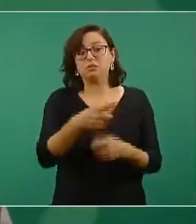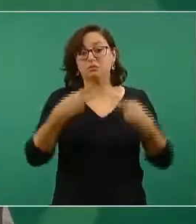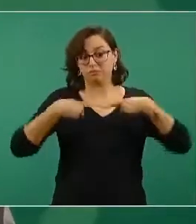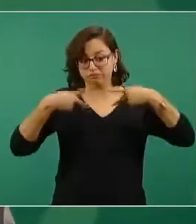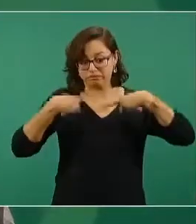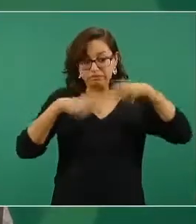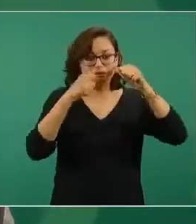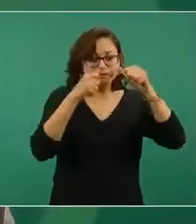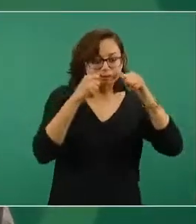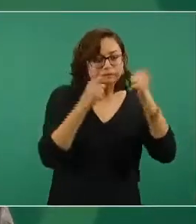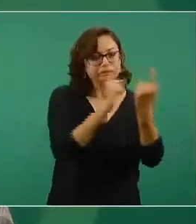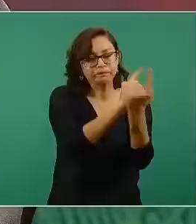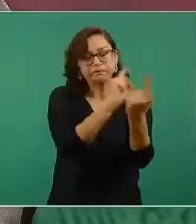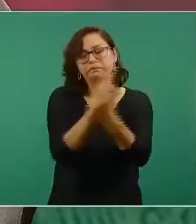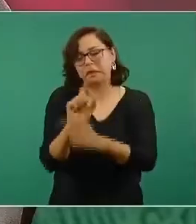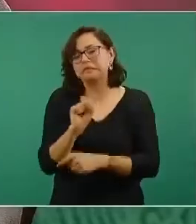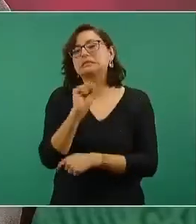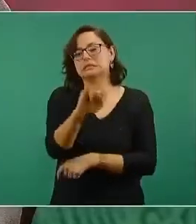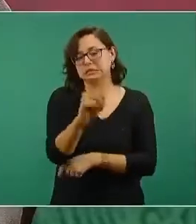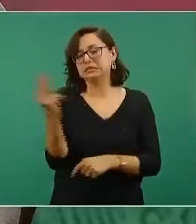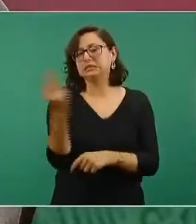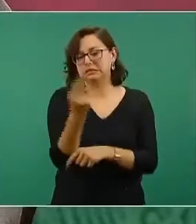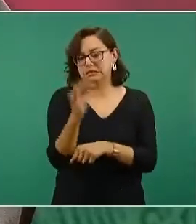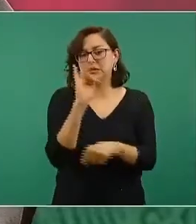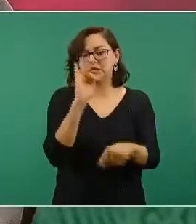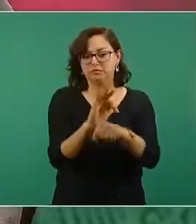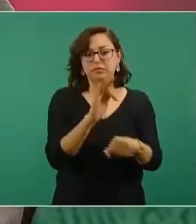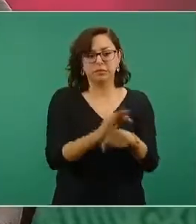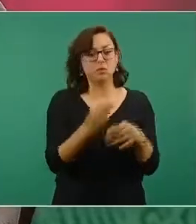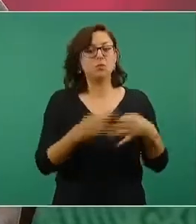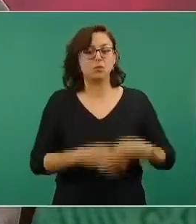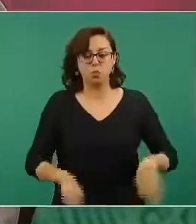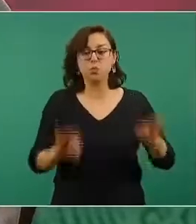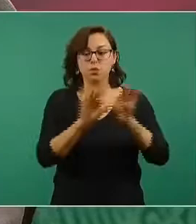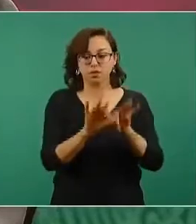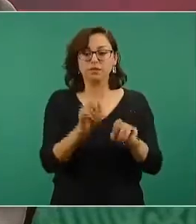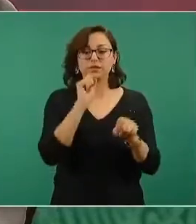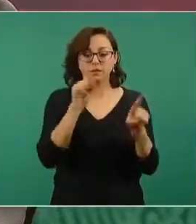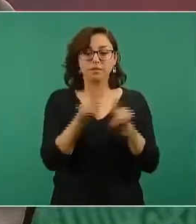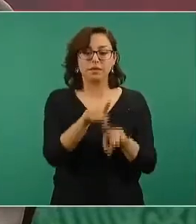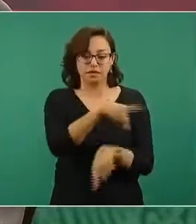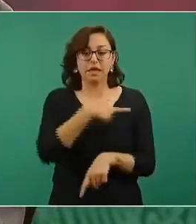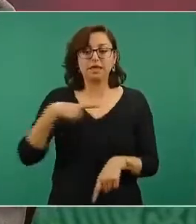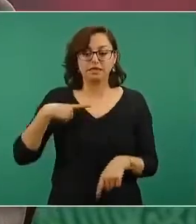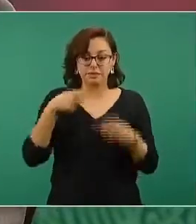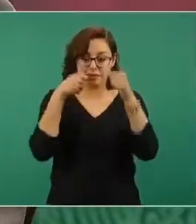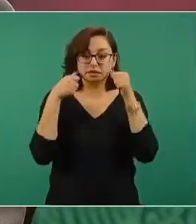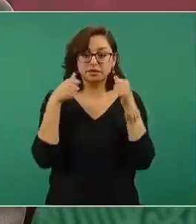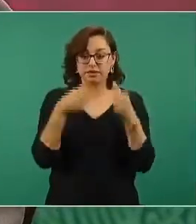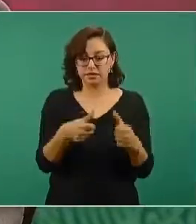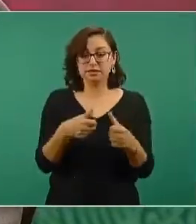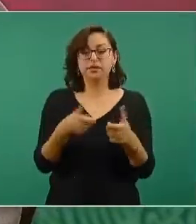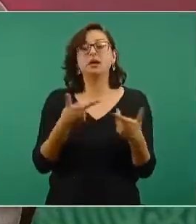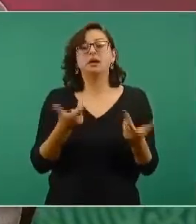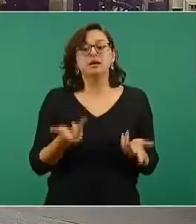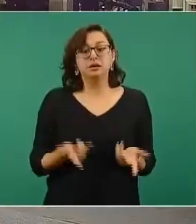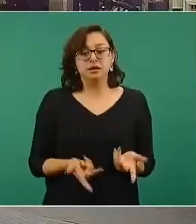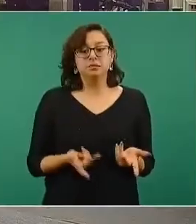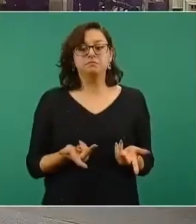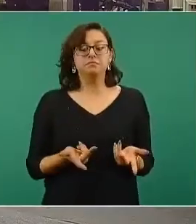general, y además es un personal prioritario, es un personal prioritario que tiene que seguir atendiendo,